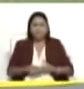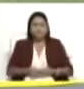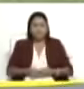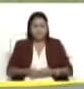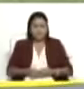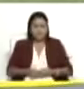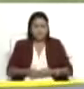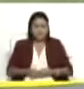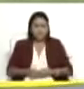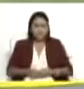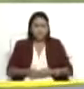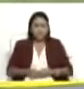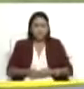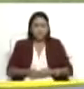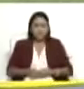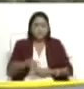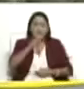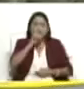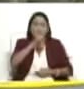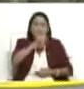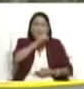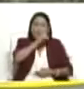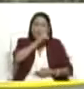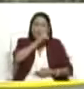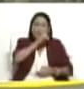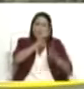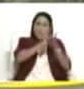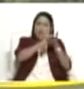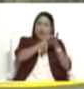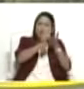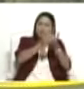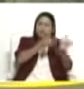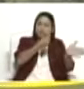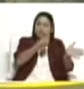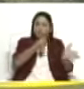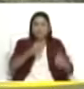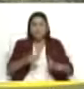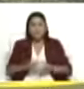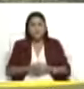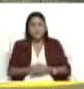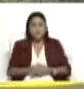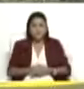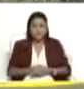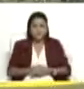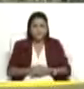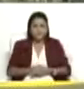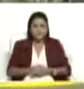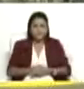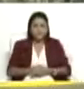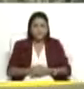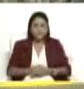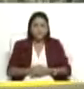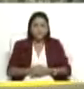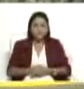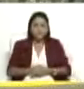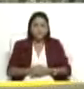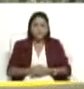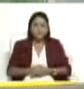Le desaparecieron el nombre. Le borraron el nombre de Luisa Cáceres de Arismendi.